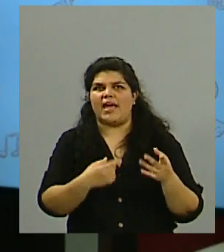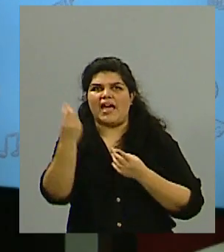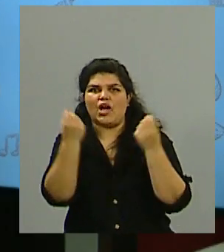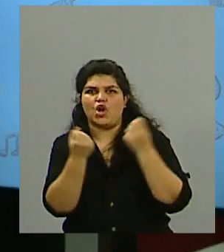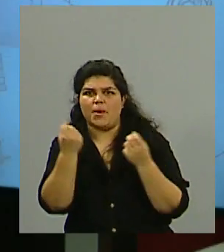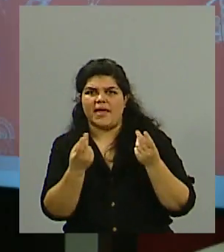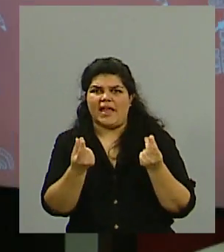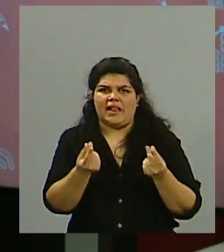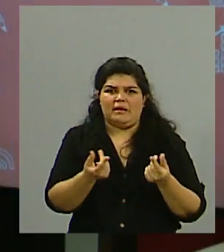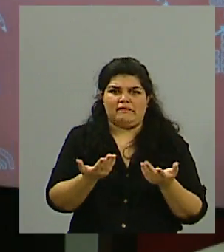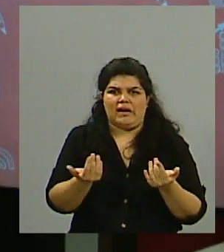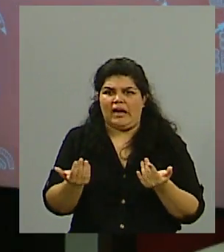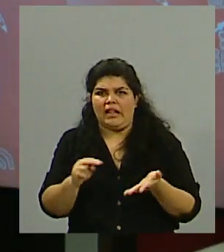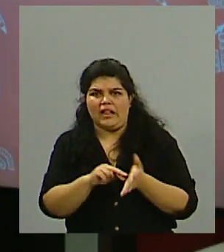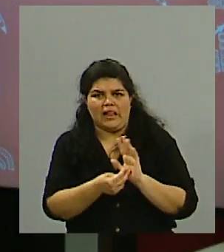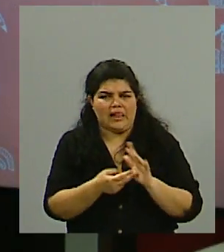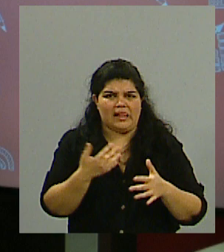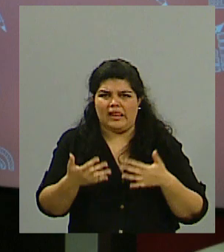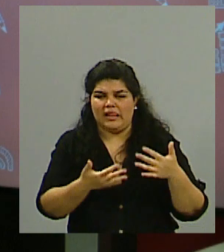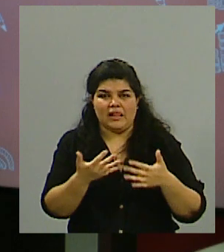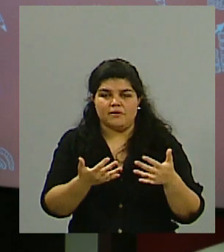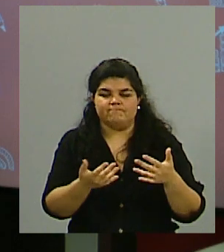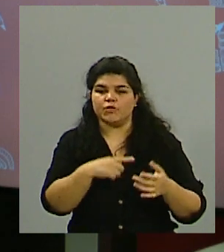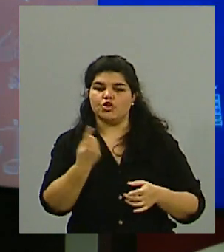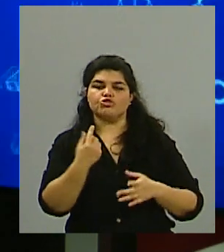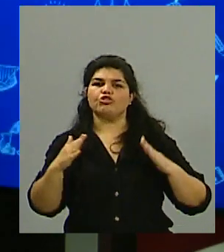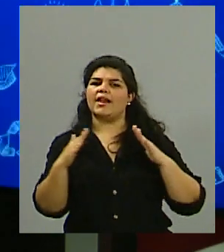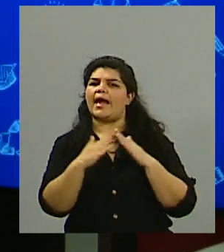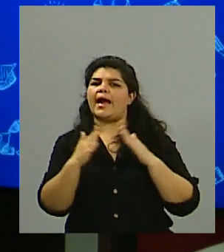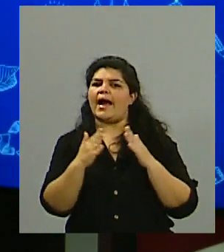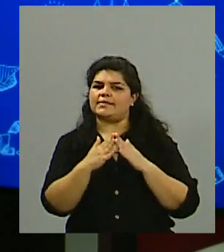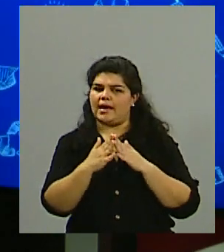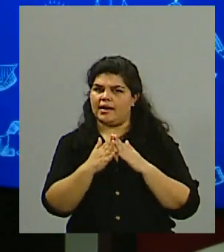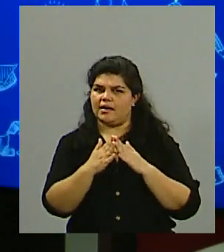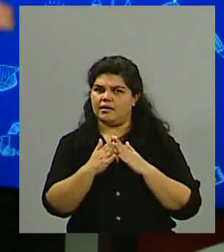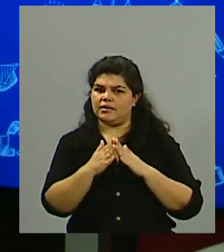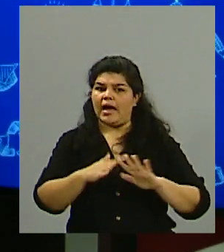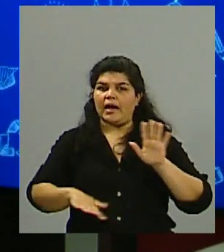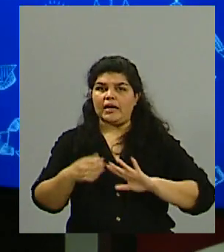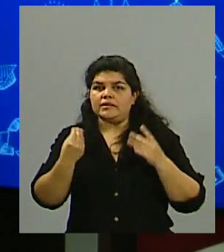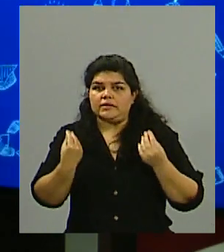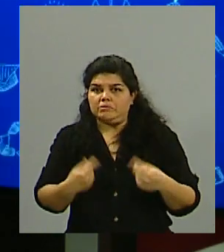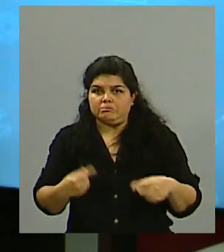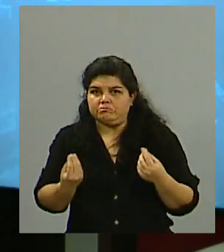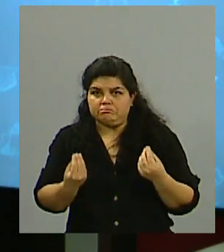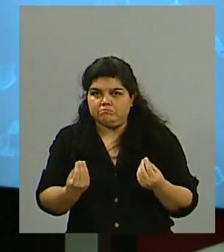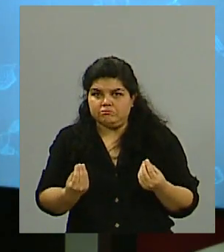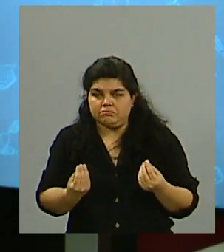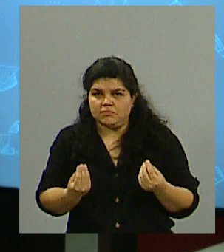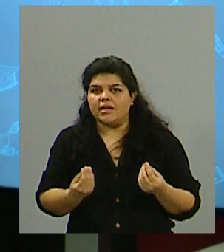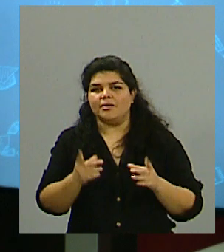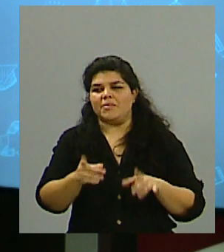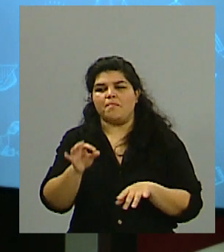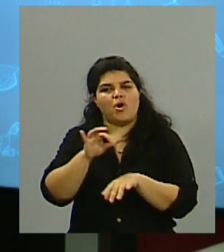bastante complicada, bueno, ¿qué cosas podemos hacer en casa para ayudar? Digo, sin llegar a reemplazar